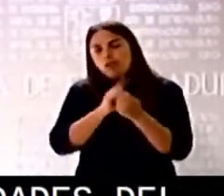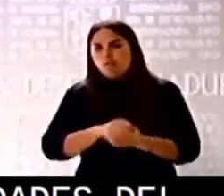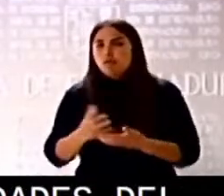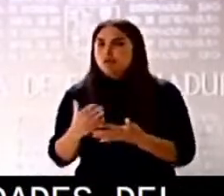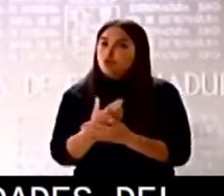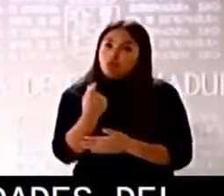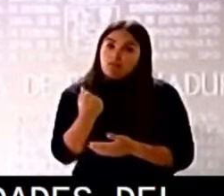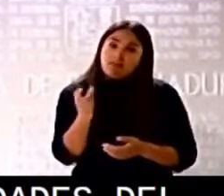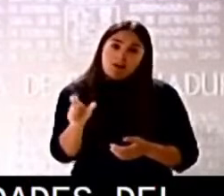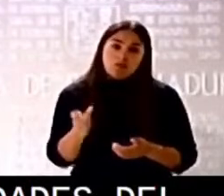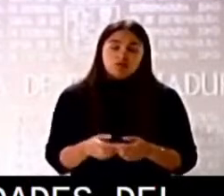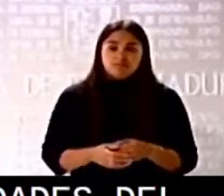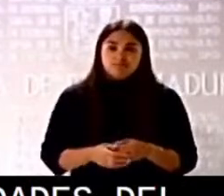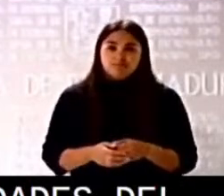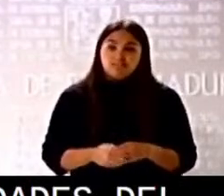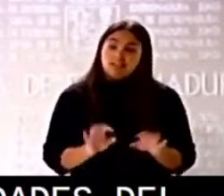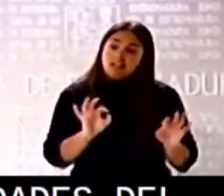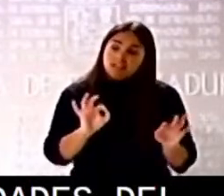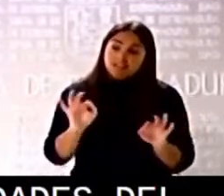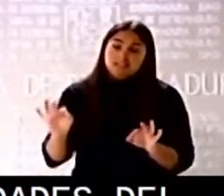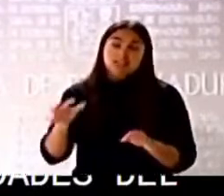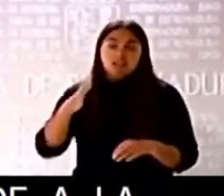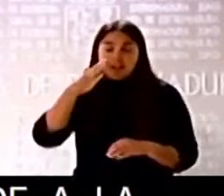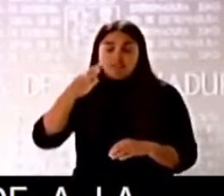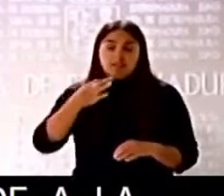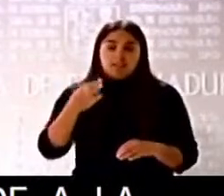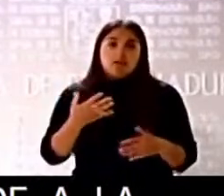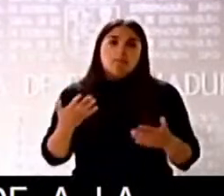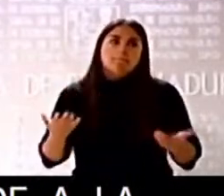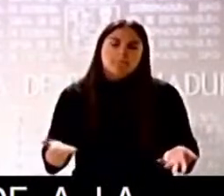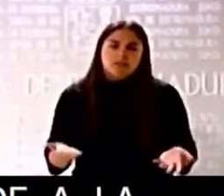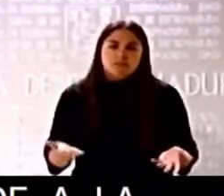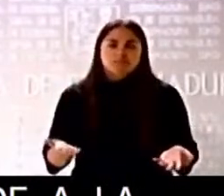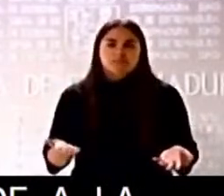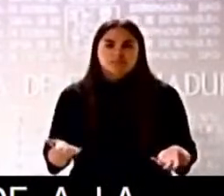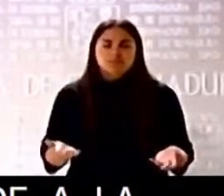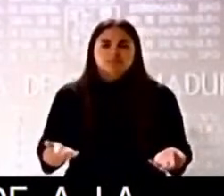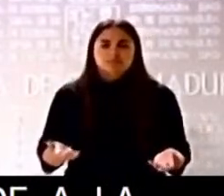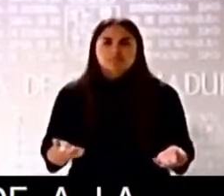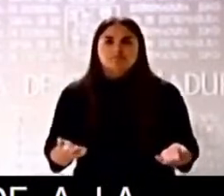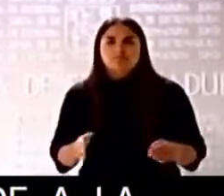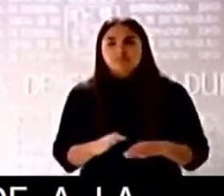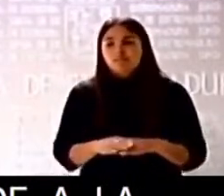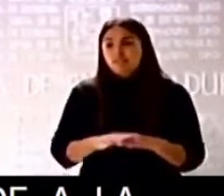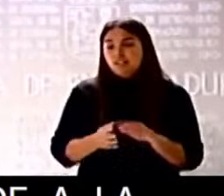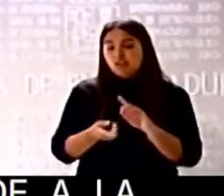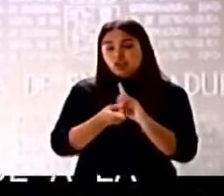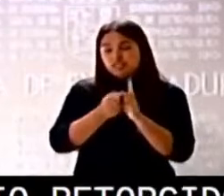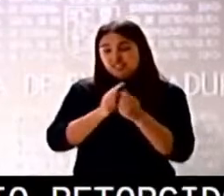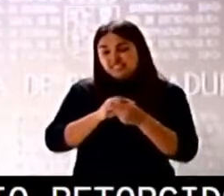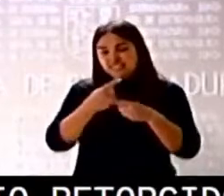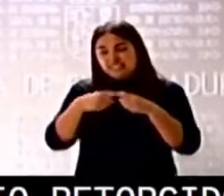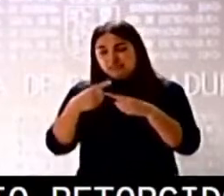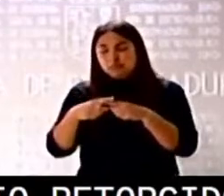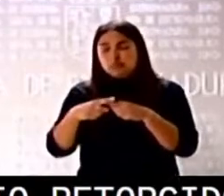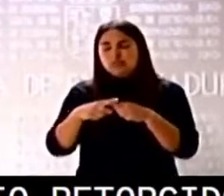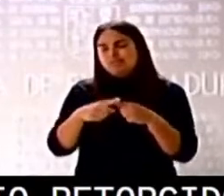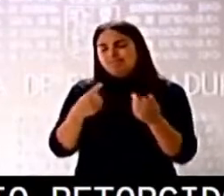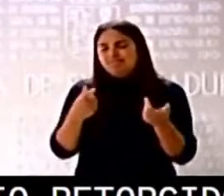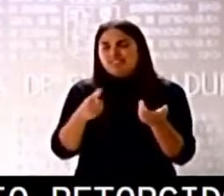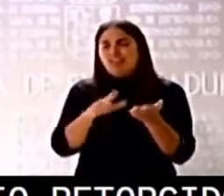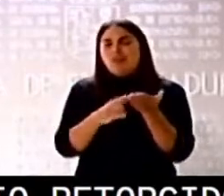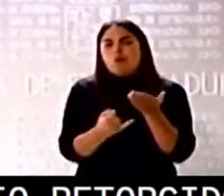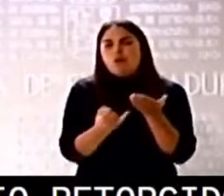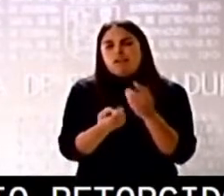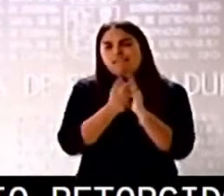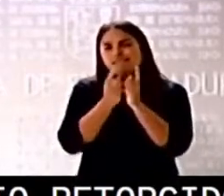dineros. Eso responde a la verdad, aunque lo denominemos en un ejercicio retorcido del lenguaje que muchas veces hacemos cada